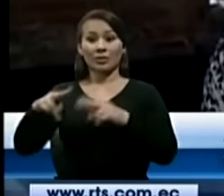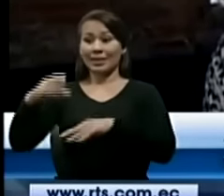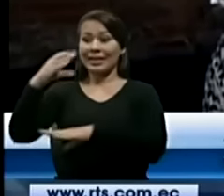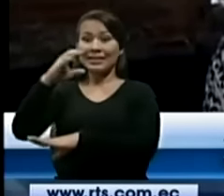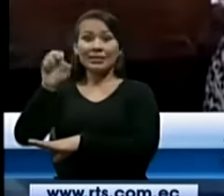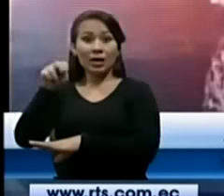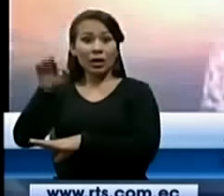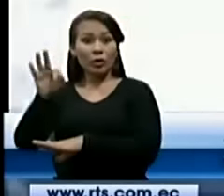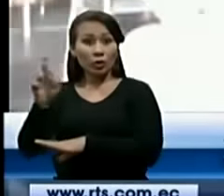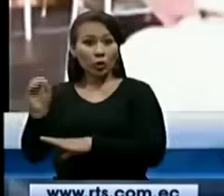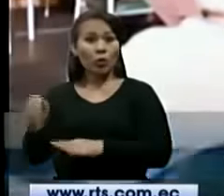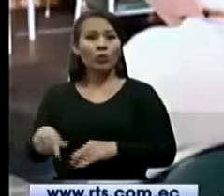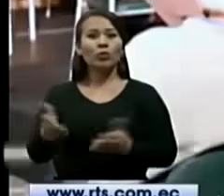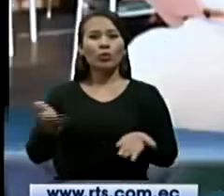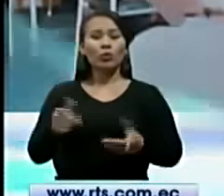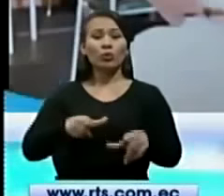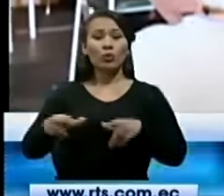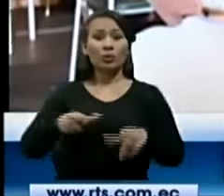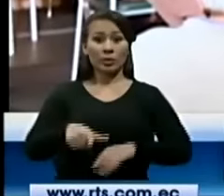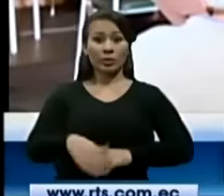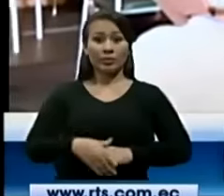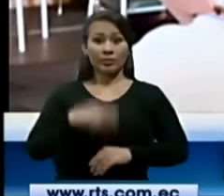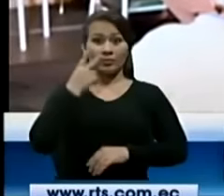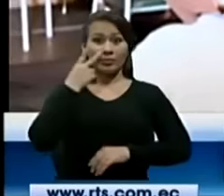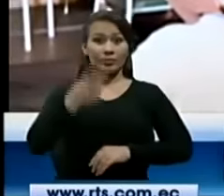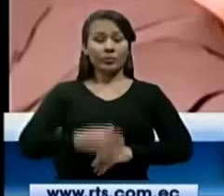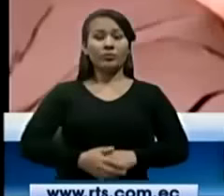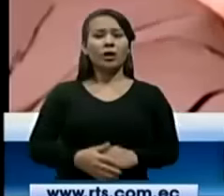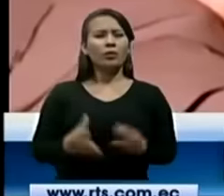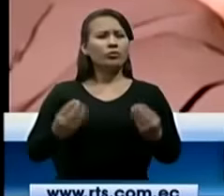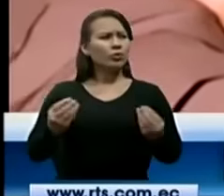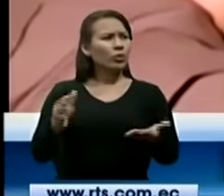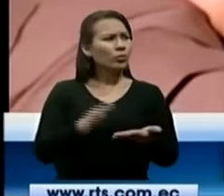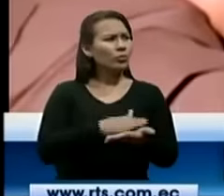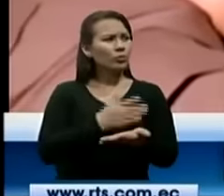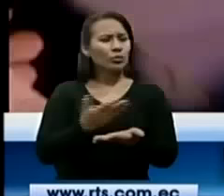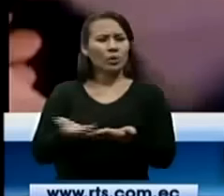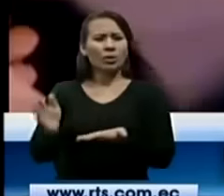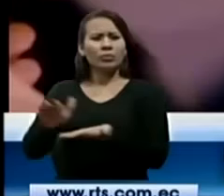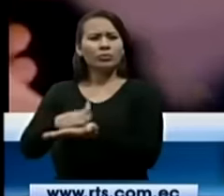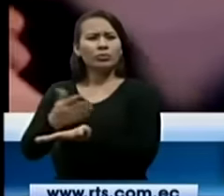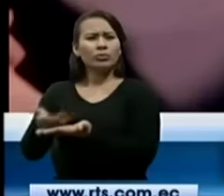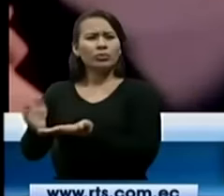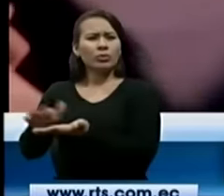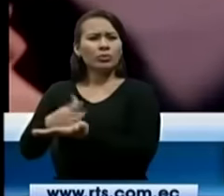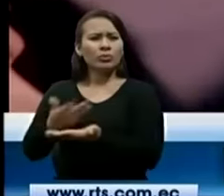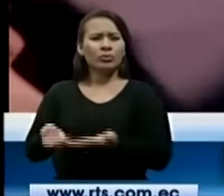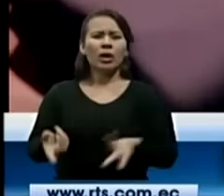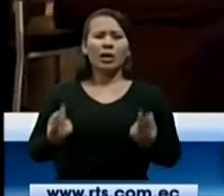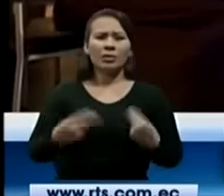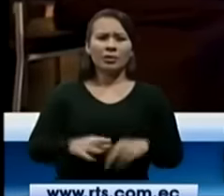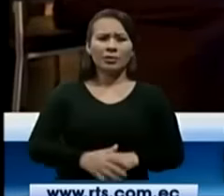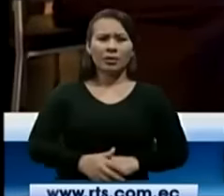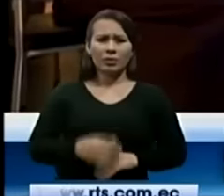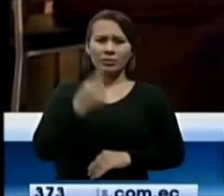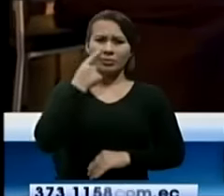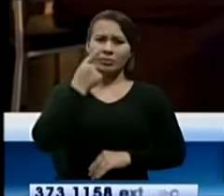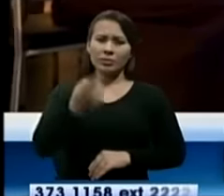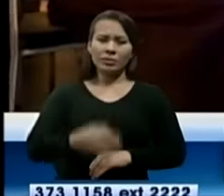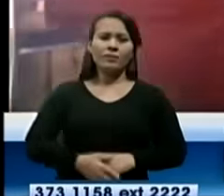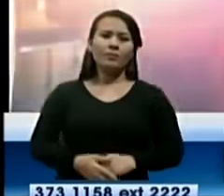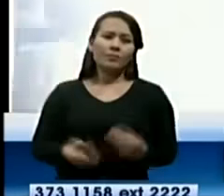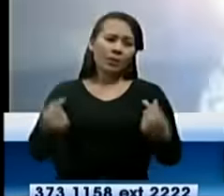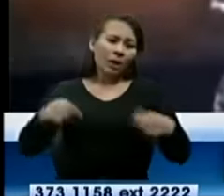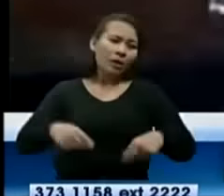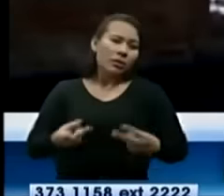Teatro Nacional Sucre. Originalmente fue una forma de expresión musical durante la Alta Edad Media. y desarrollada como parte de los ritos cristianos de la